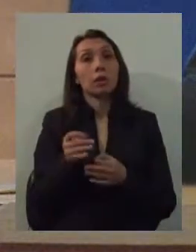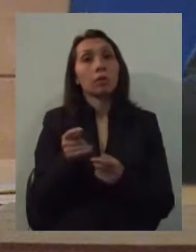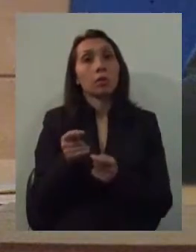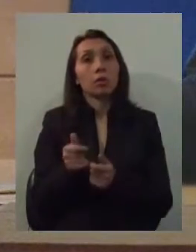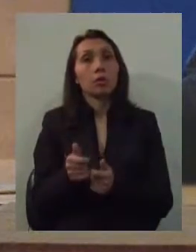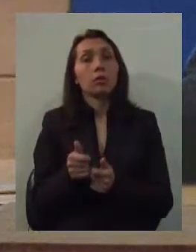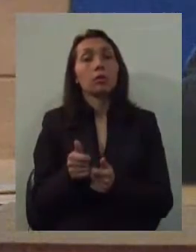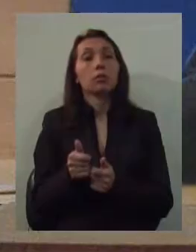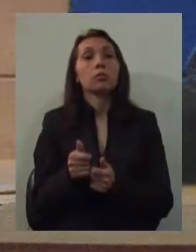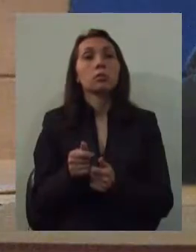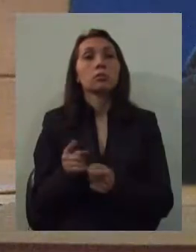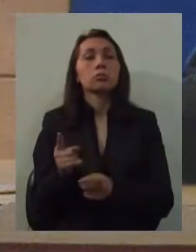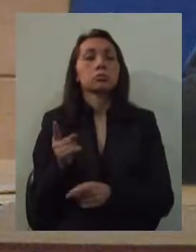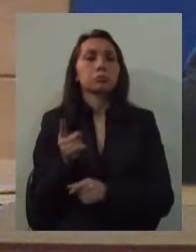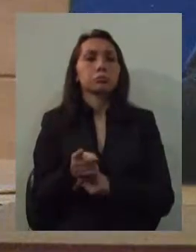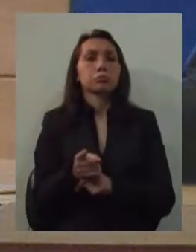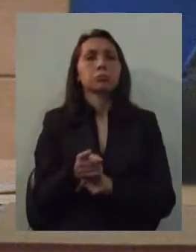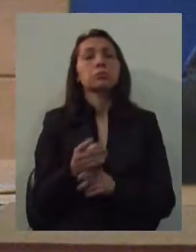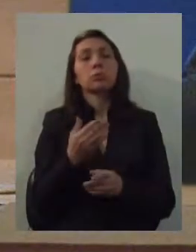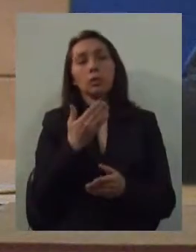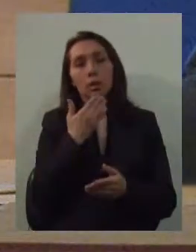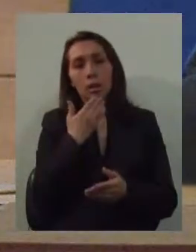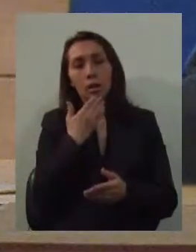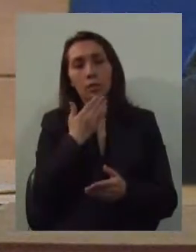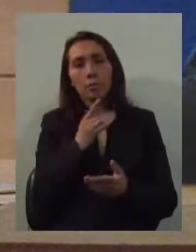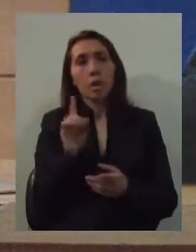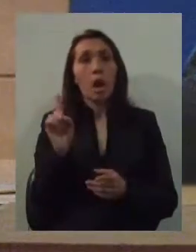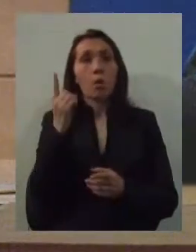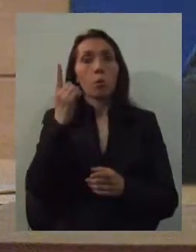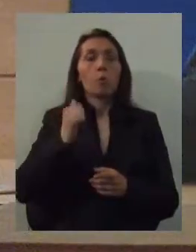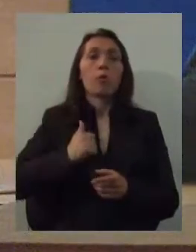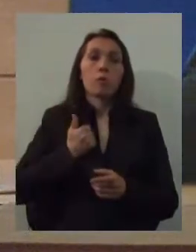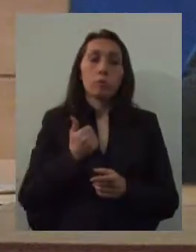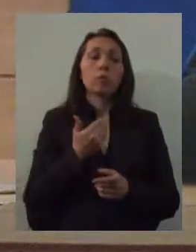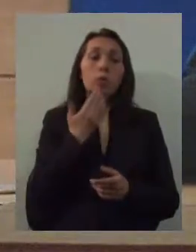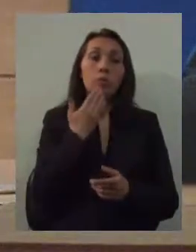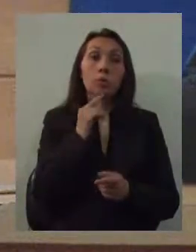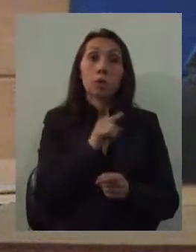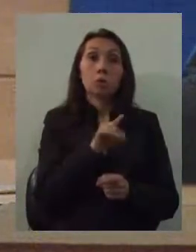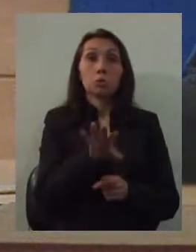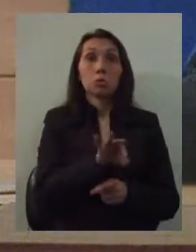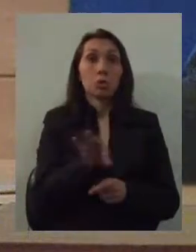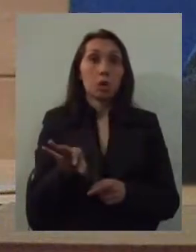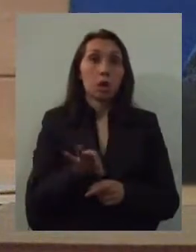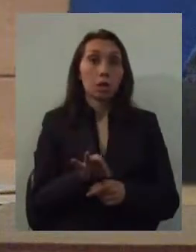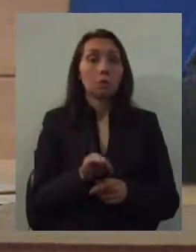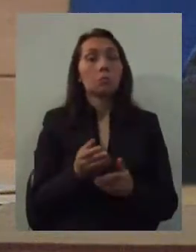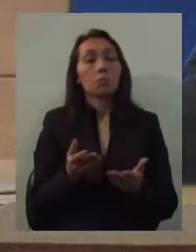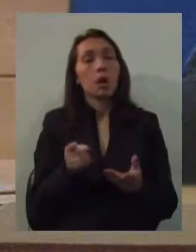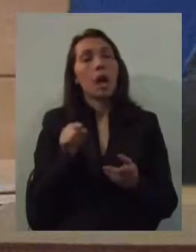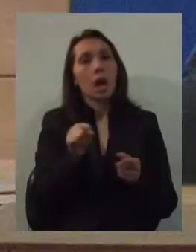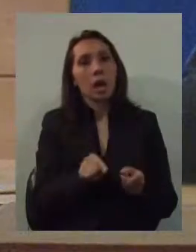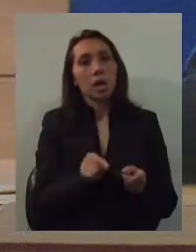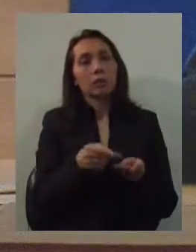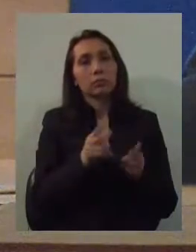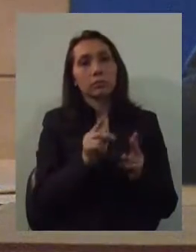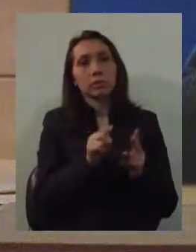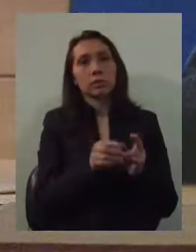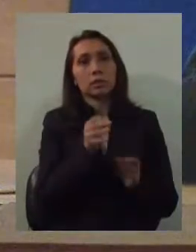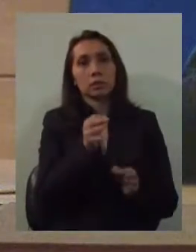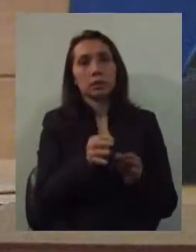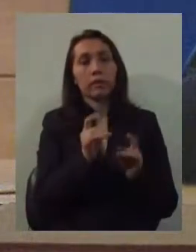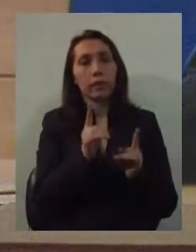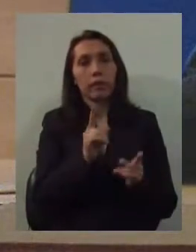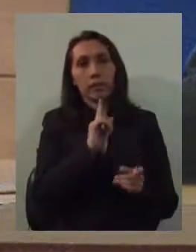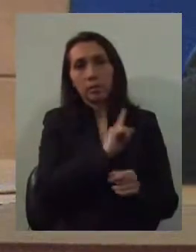el tribunal arbitral, y en ese caso también es por autonomía de la voluntad, y por lo tanto si ellas lo eligieron, ese habrá sido el tribunal que tenía